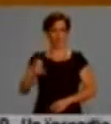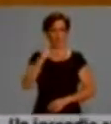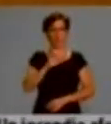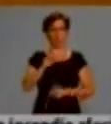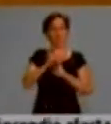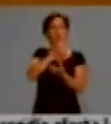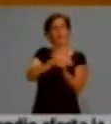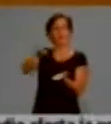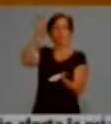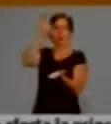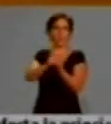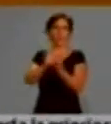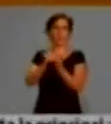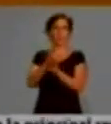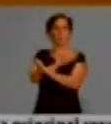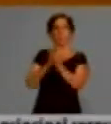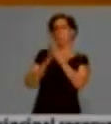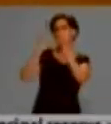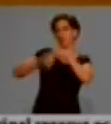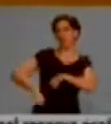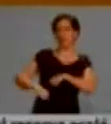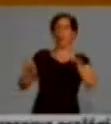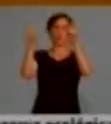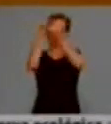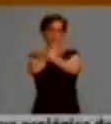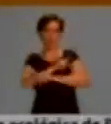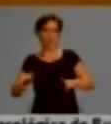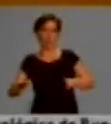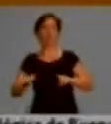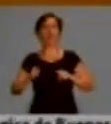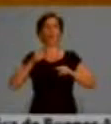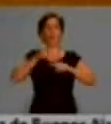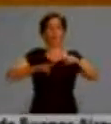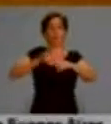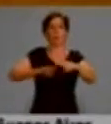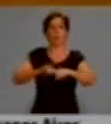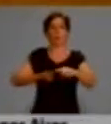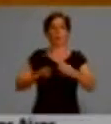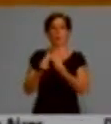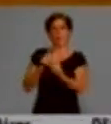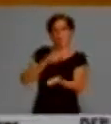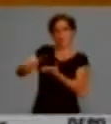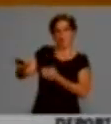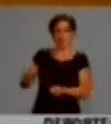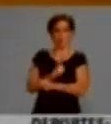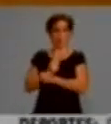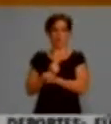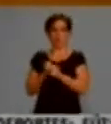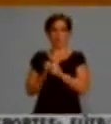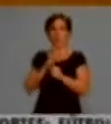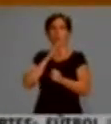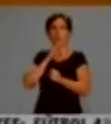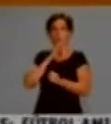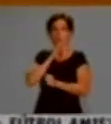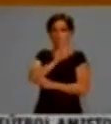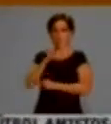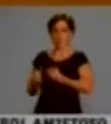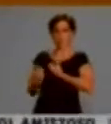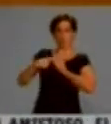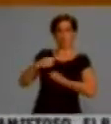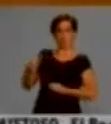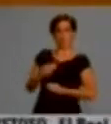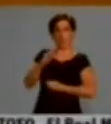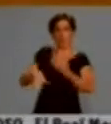indemnización pactada o simulada o en diferido junto con la supuesta relación laboral de Bárcenas con el PP hasta 2010 han